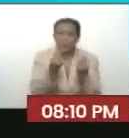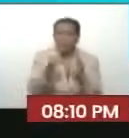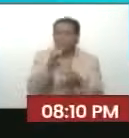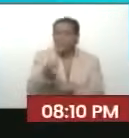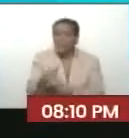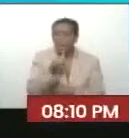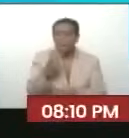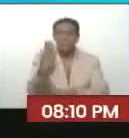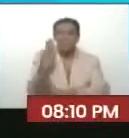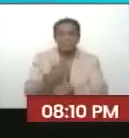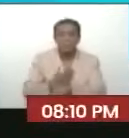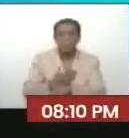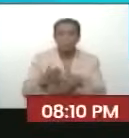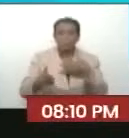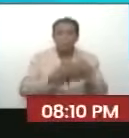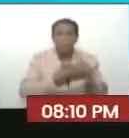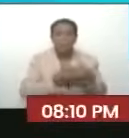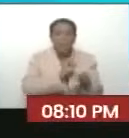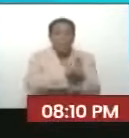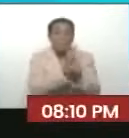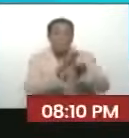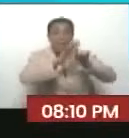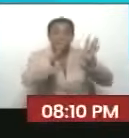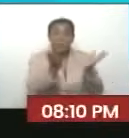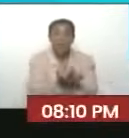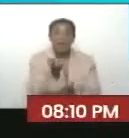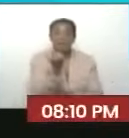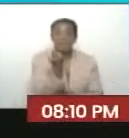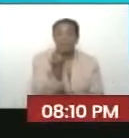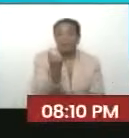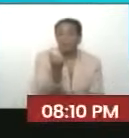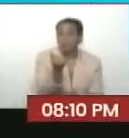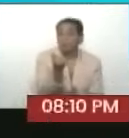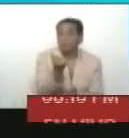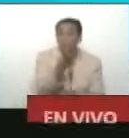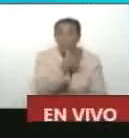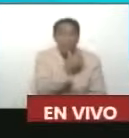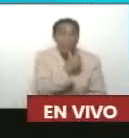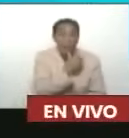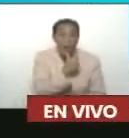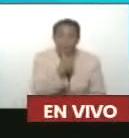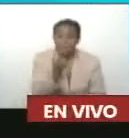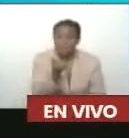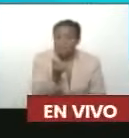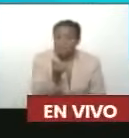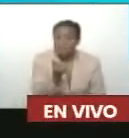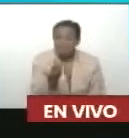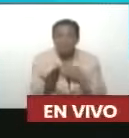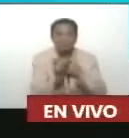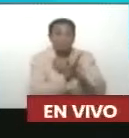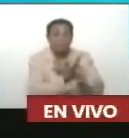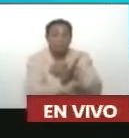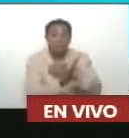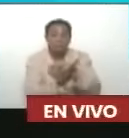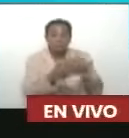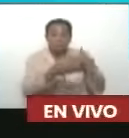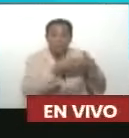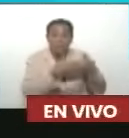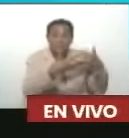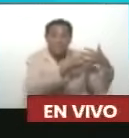Las sanciones, las pandemias, la falta de recursos. por las sanciones y el bloqueo,